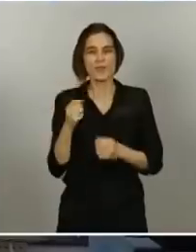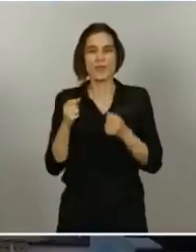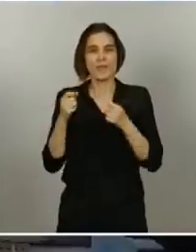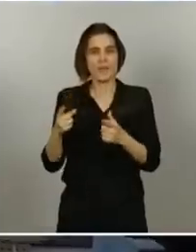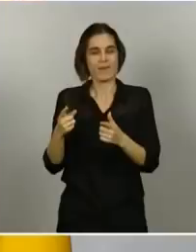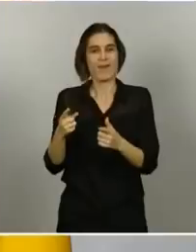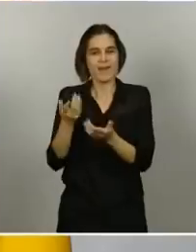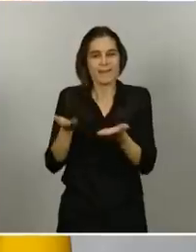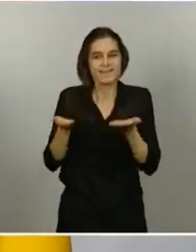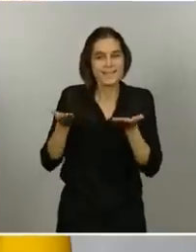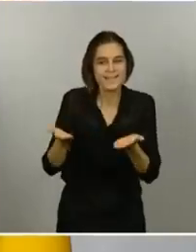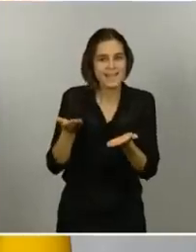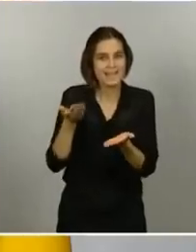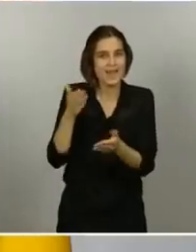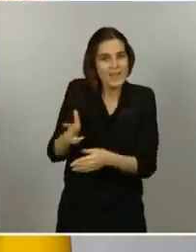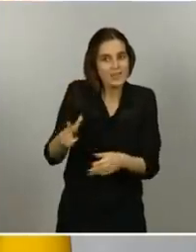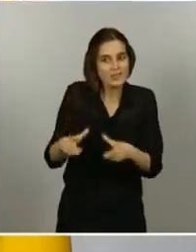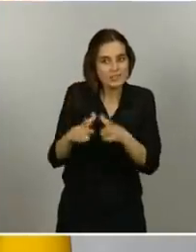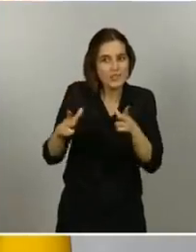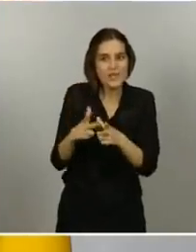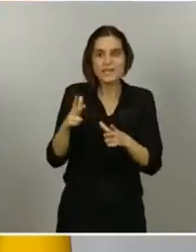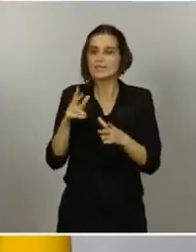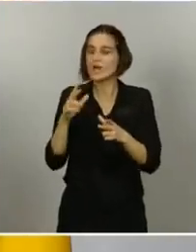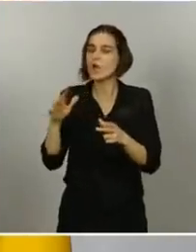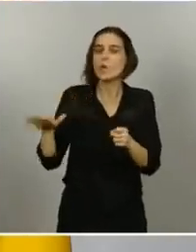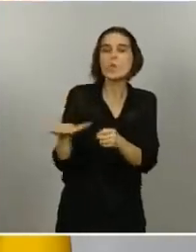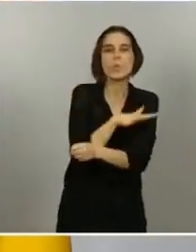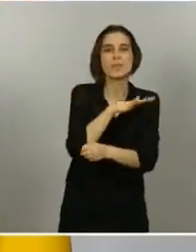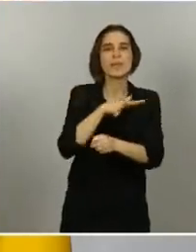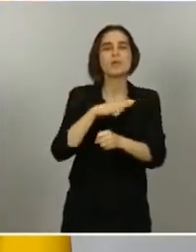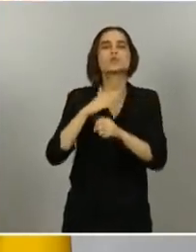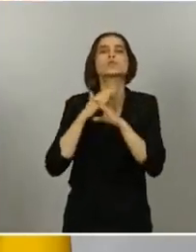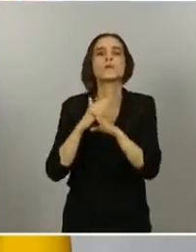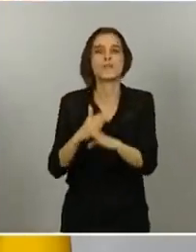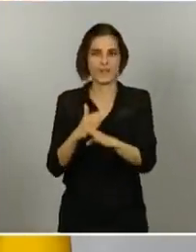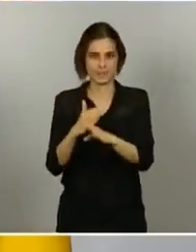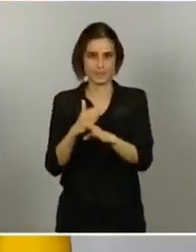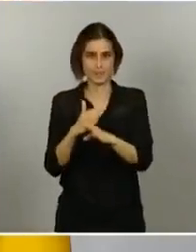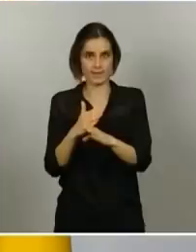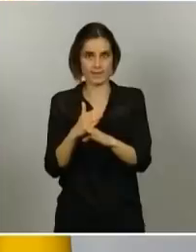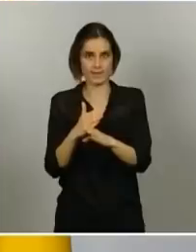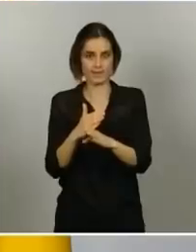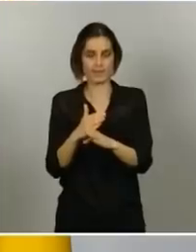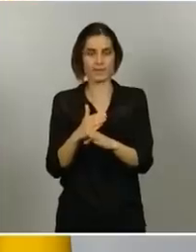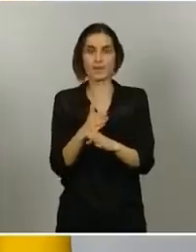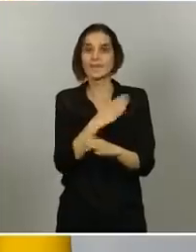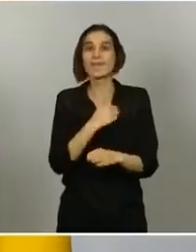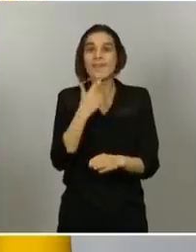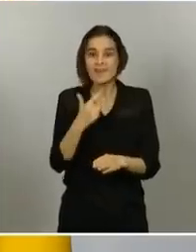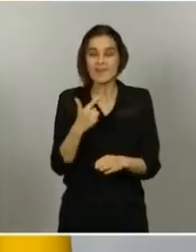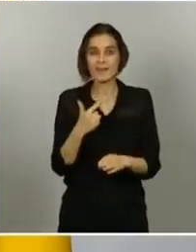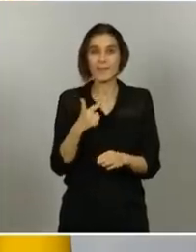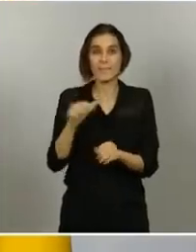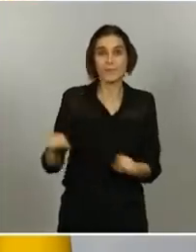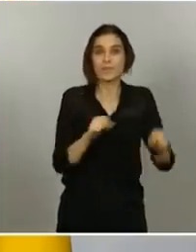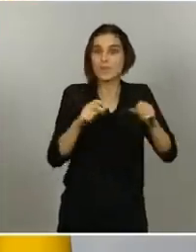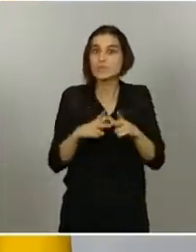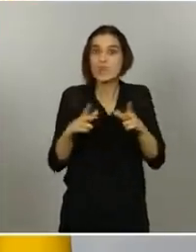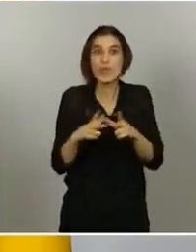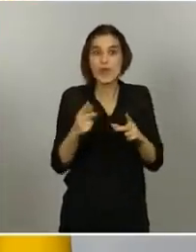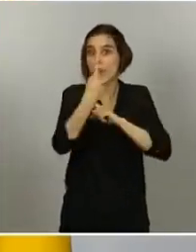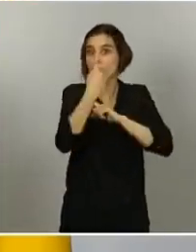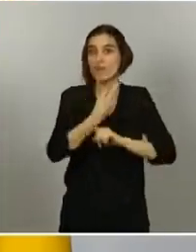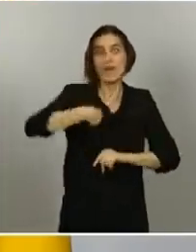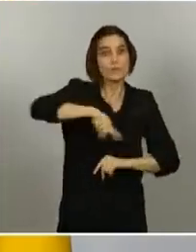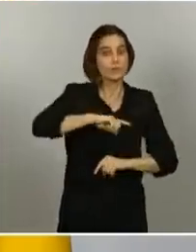situaciones de necesidade. É a nos obriga a garantizar a protección social. O ingreso mínimo vital que hoxe aprobamos supone